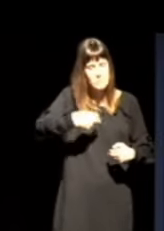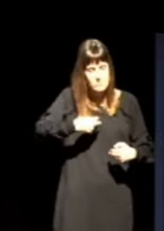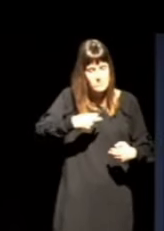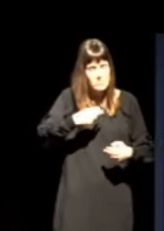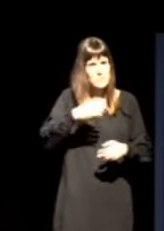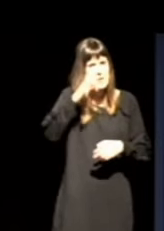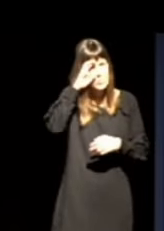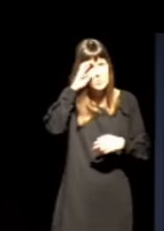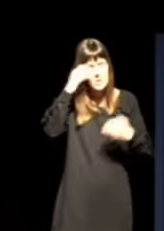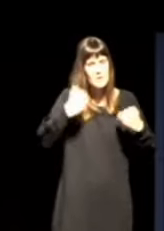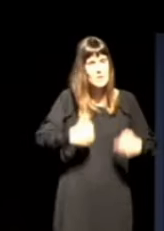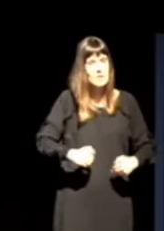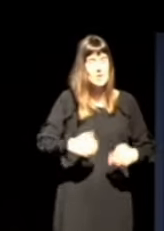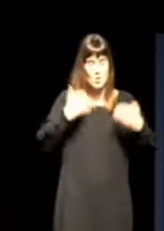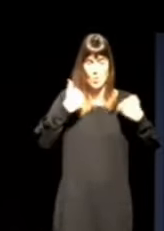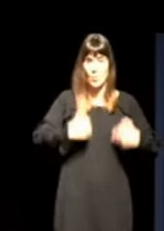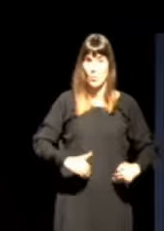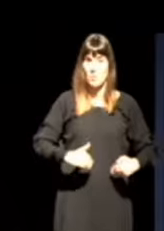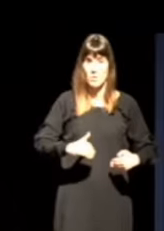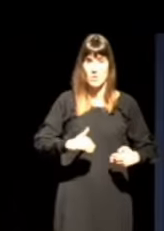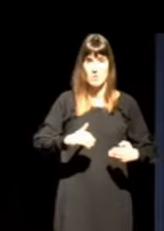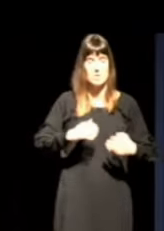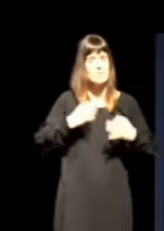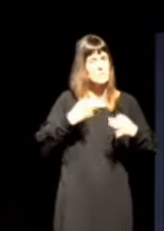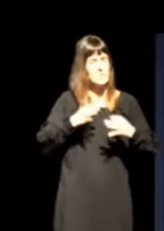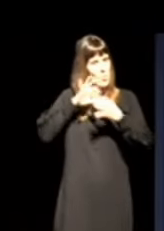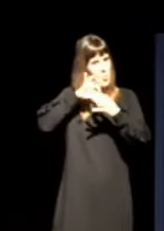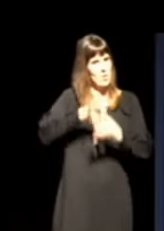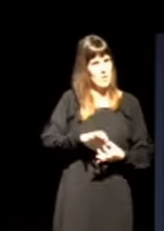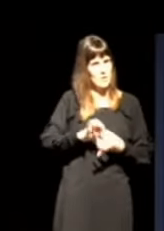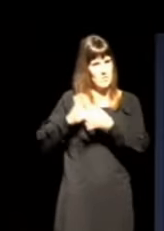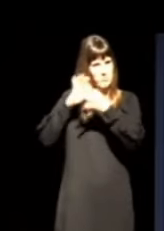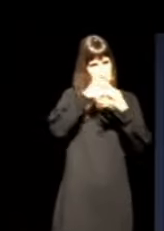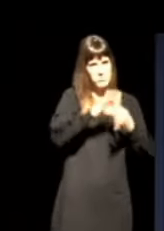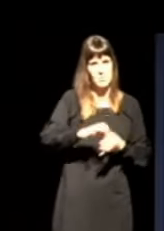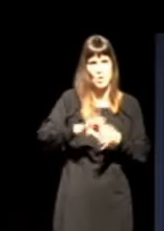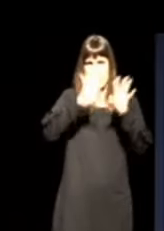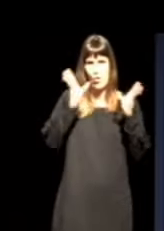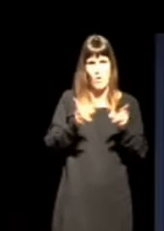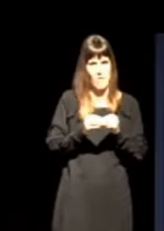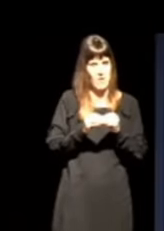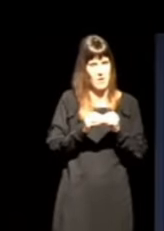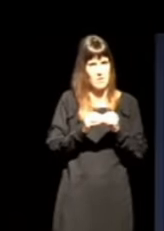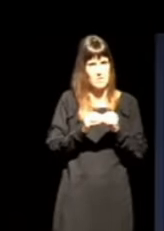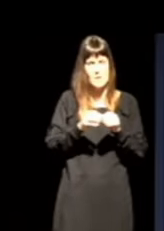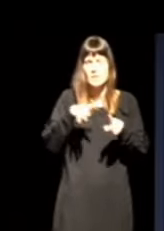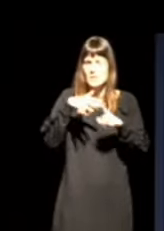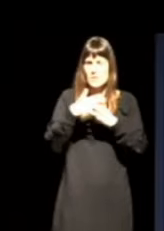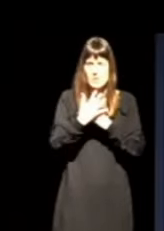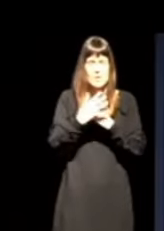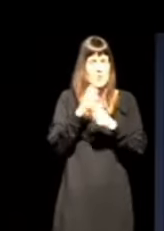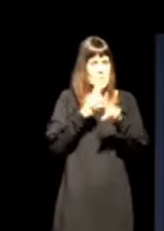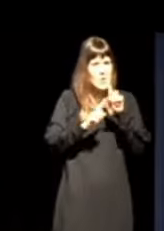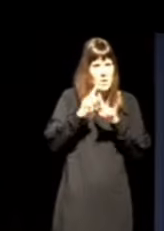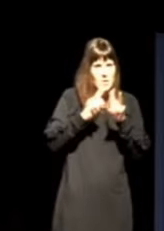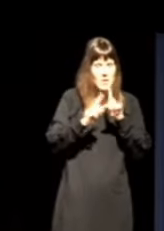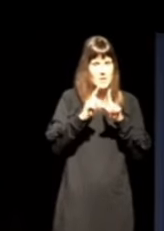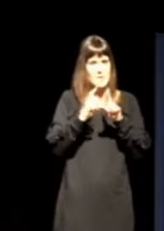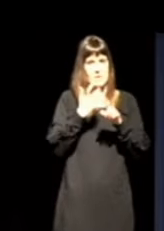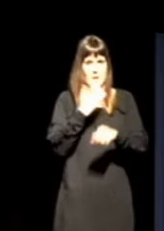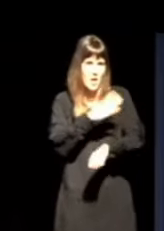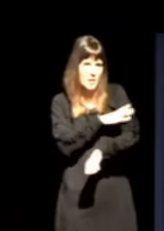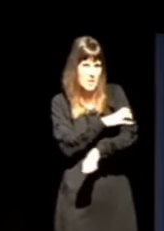Todo nuestro cuerpo responde como una unidad. Habla de todo lo que nos pasa, registra todo lo que nos ocurre, con la